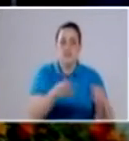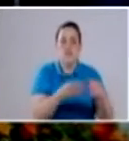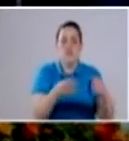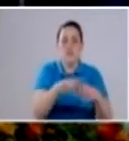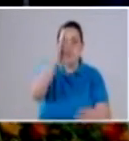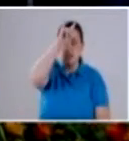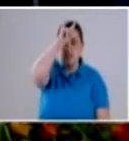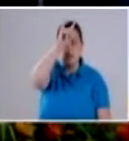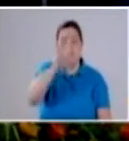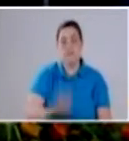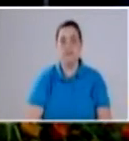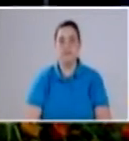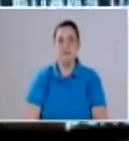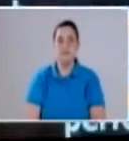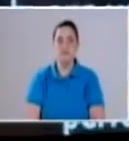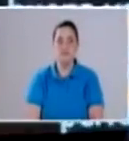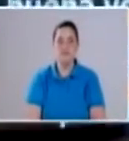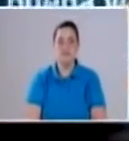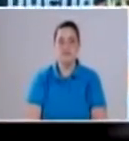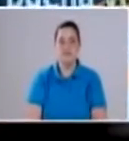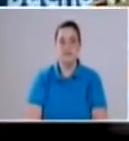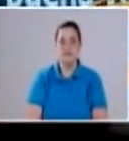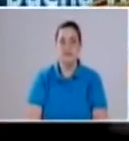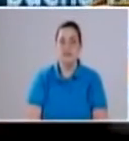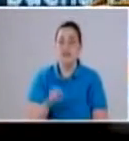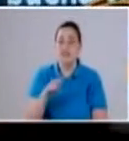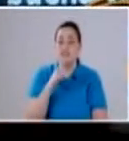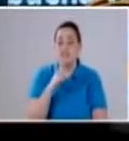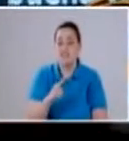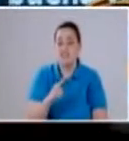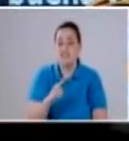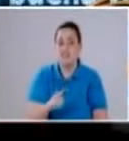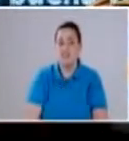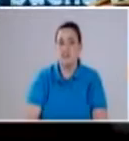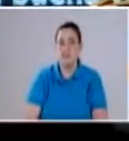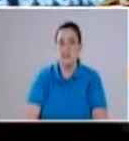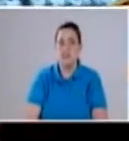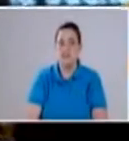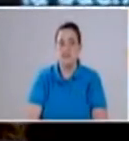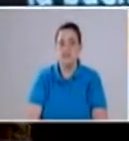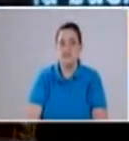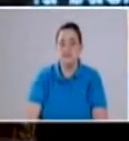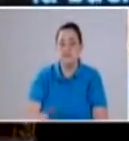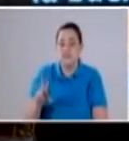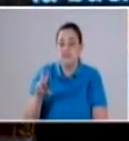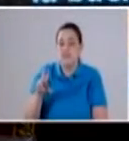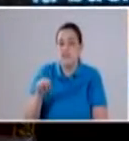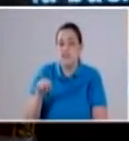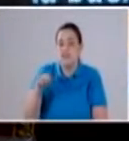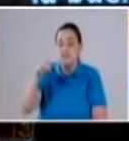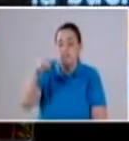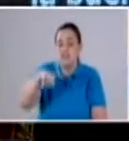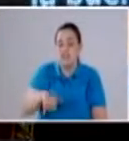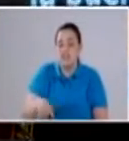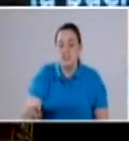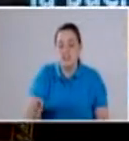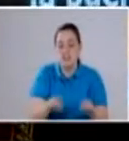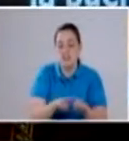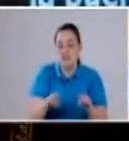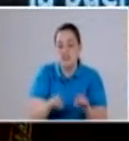de esa fuente. Y aquí dice, no, en otras palabras, no se conformen a este